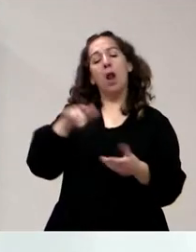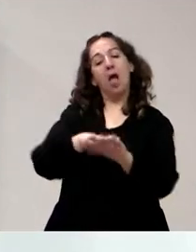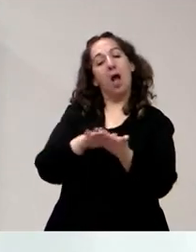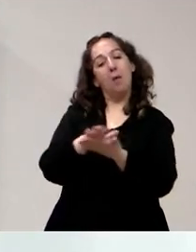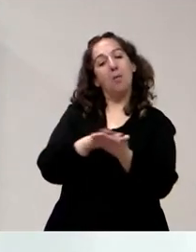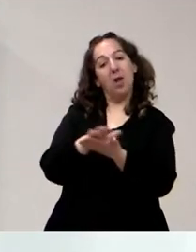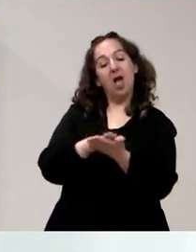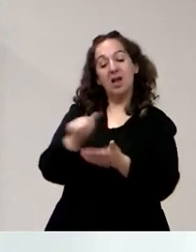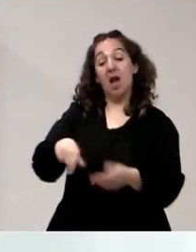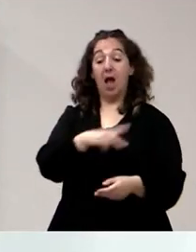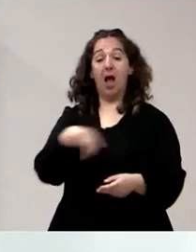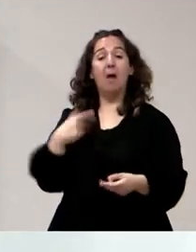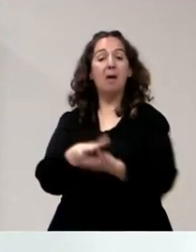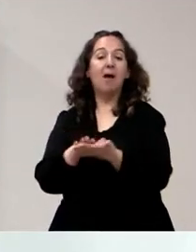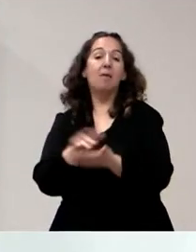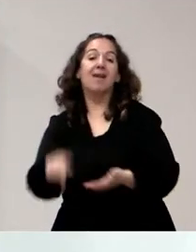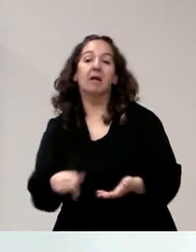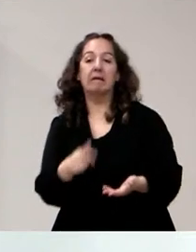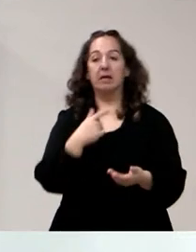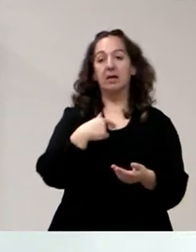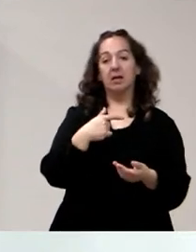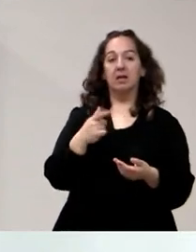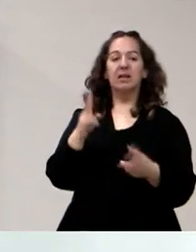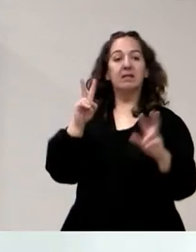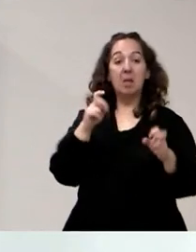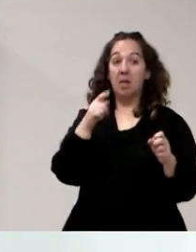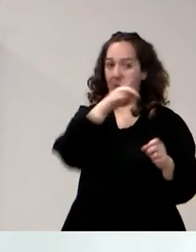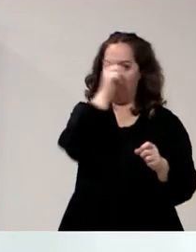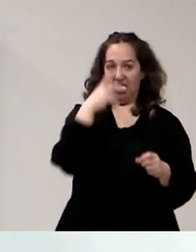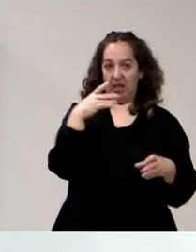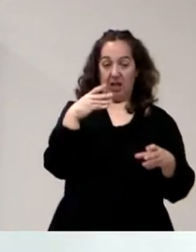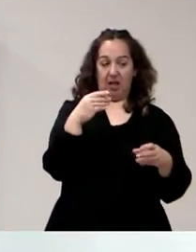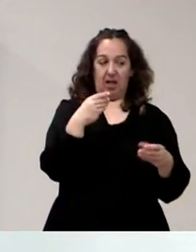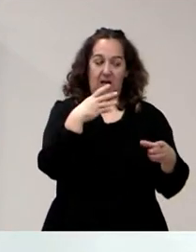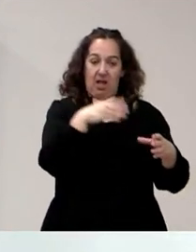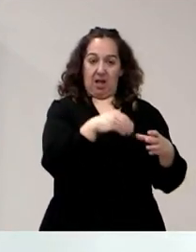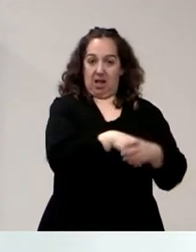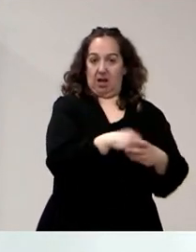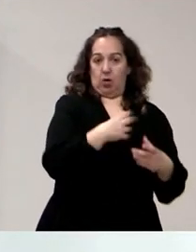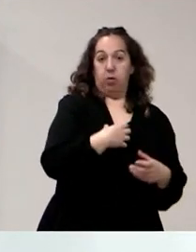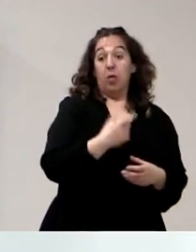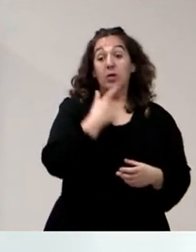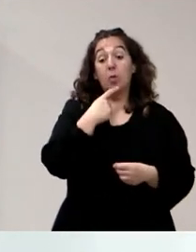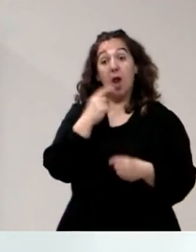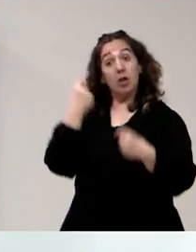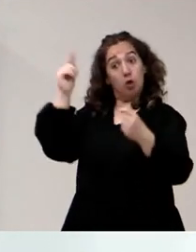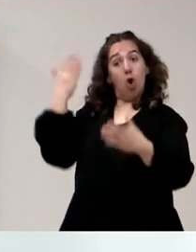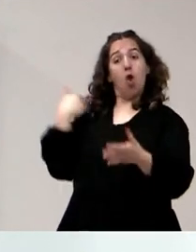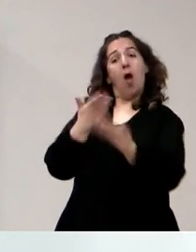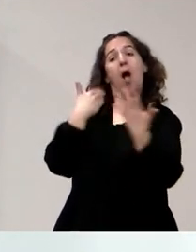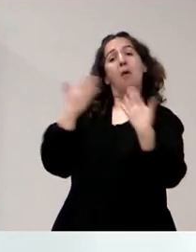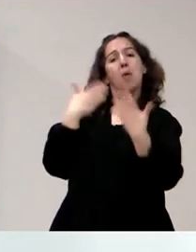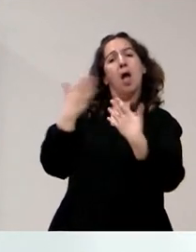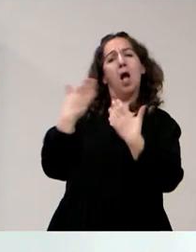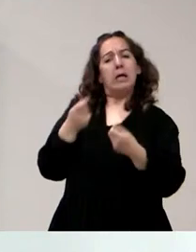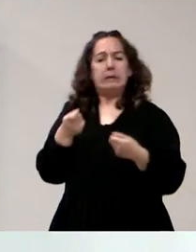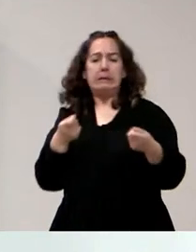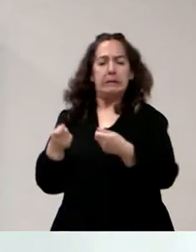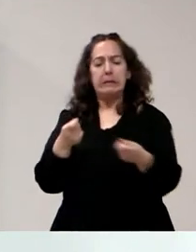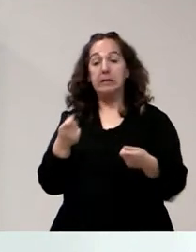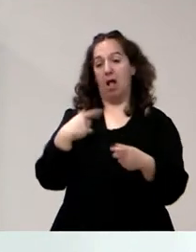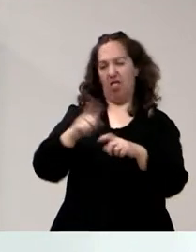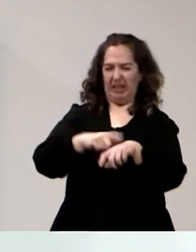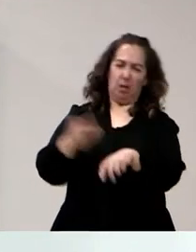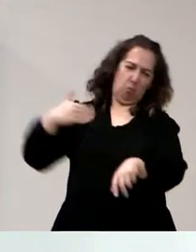venimos a hablar de cantabria y venimos a hablar de infraestructuras y demás mire el tono se debería haber rebajado hace mucho tiempo mucho